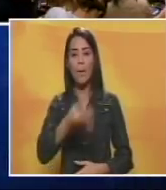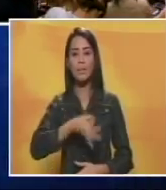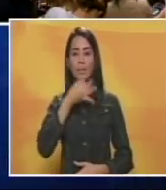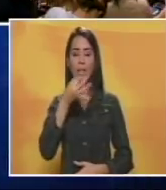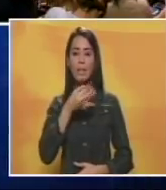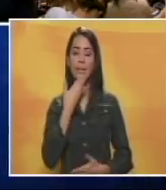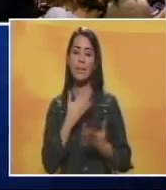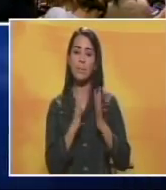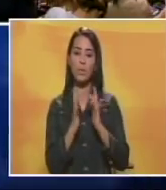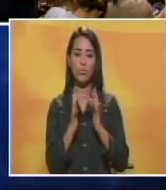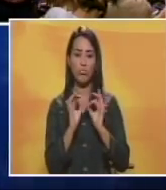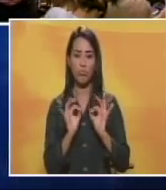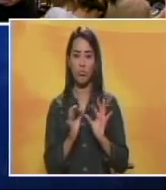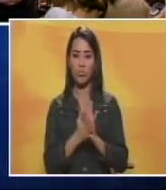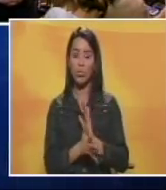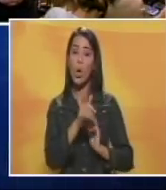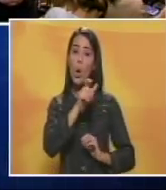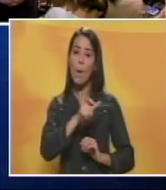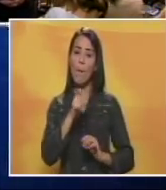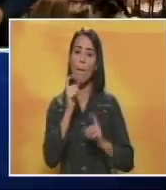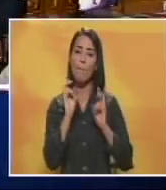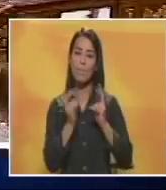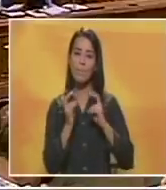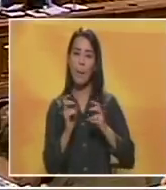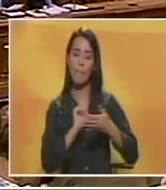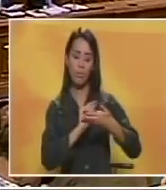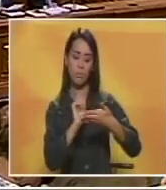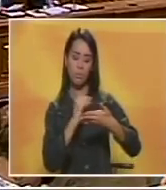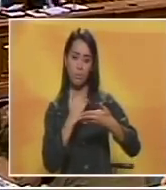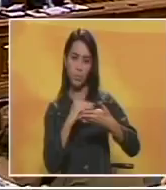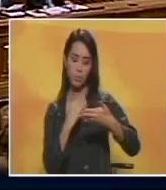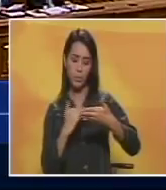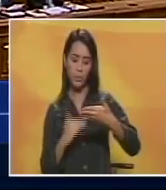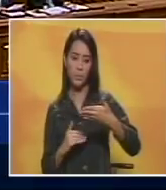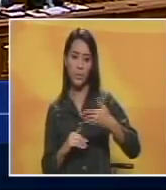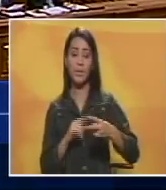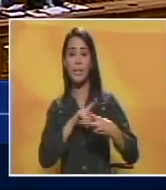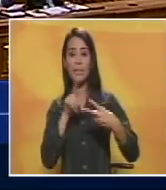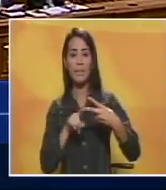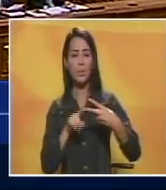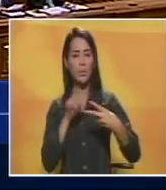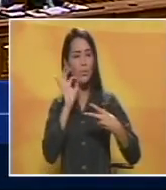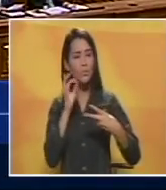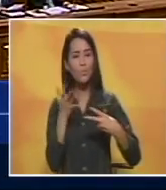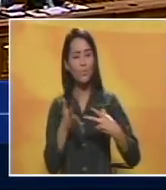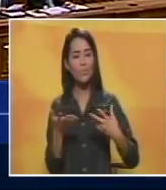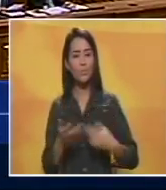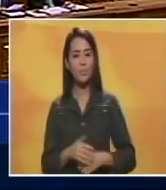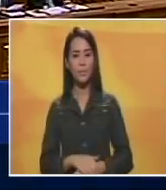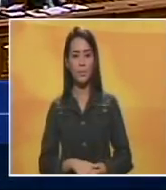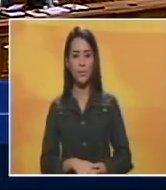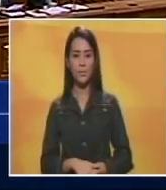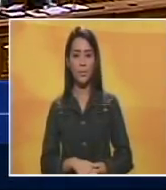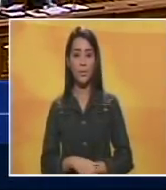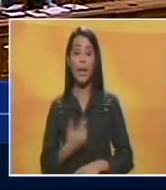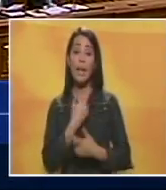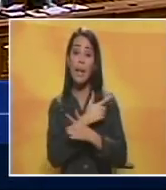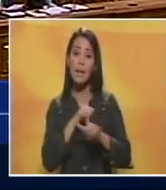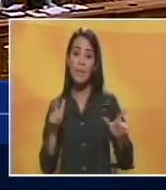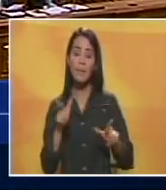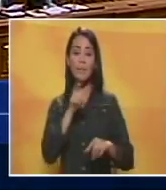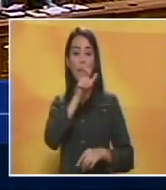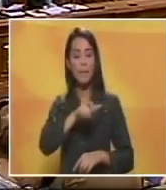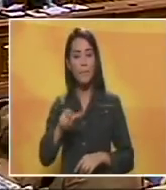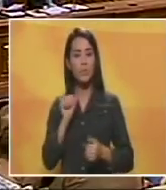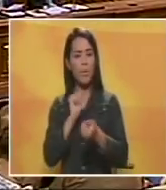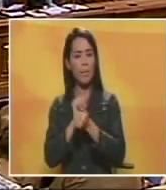a todos. Efectivamente, uno de los puntos de la sesión ordinaria, el segundo específicamente, trata sobre las excarcelaciones